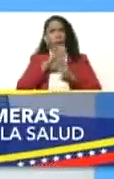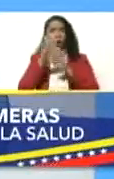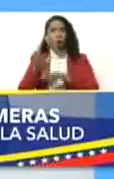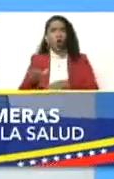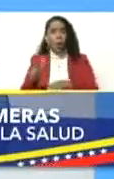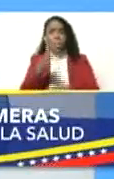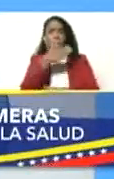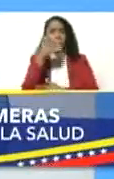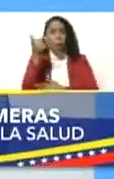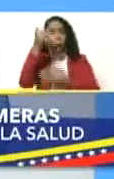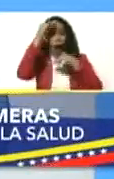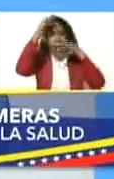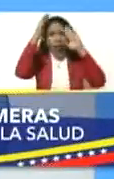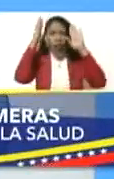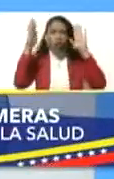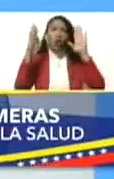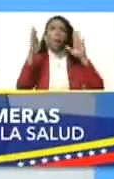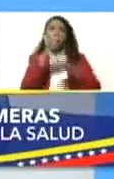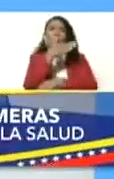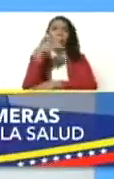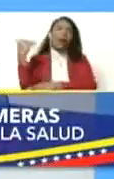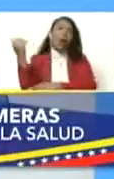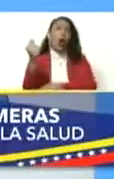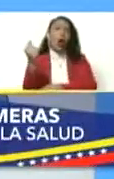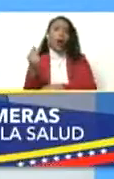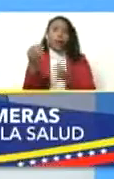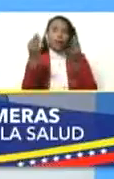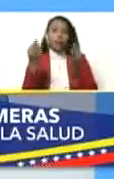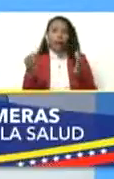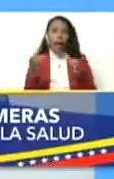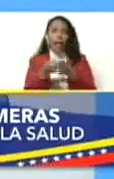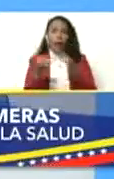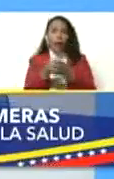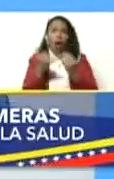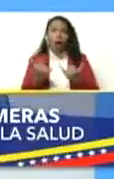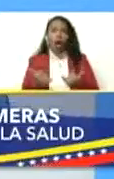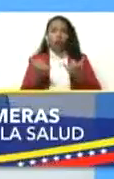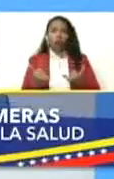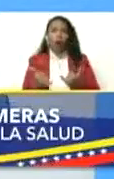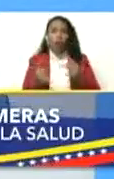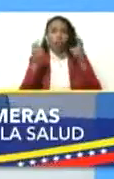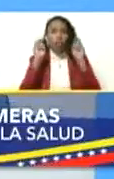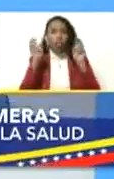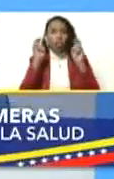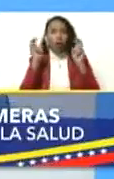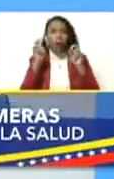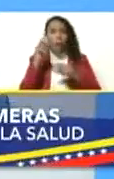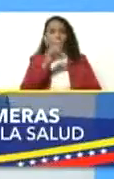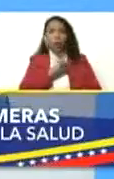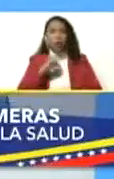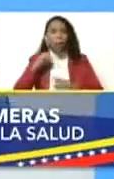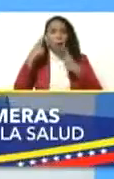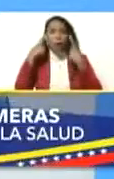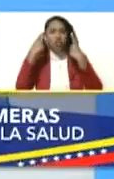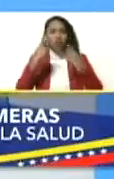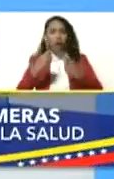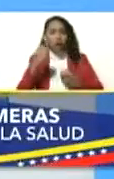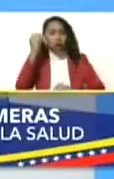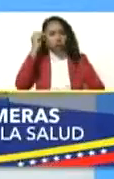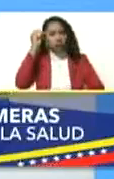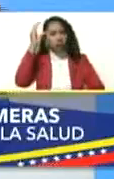mejor atención, los mejores y más adecuados equipos modernos y en consecuencia un personal profesional